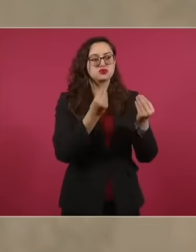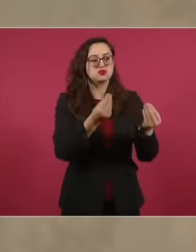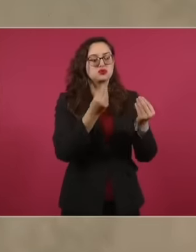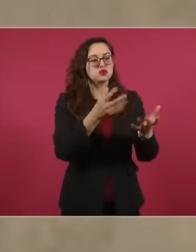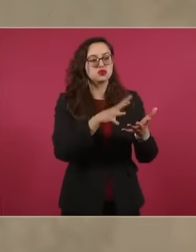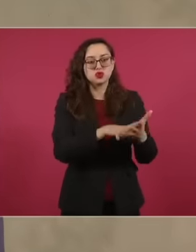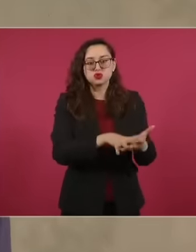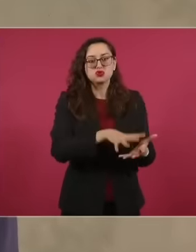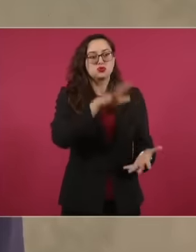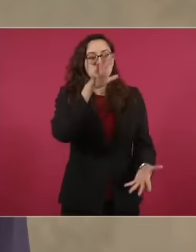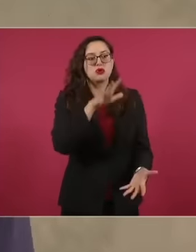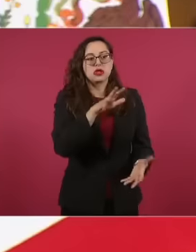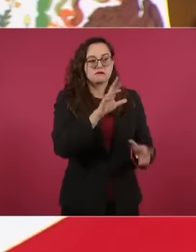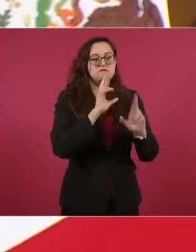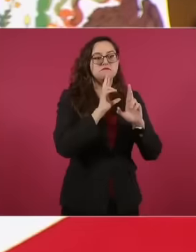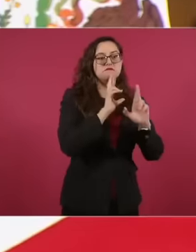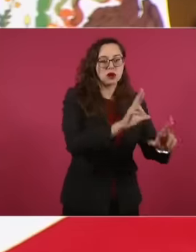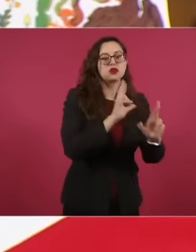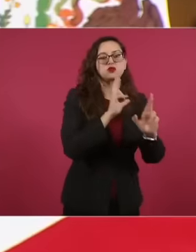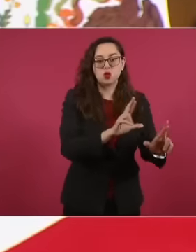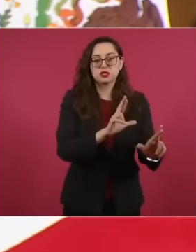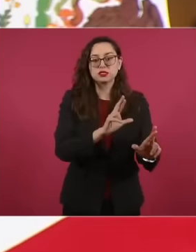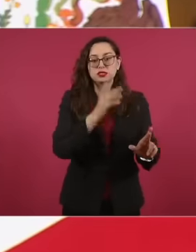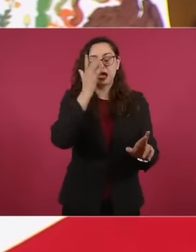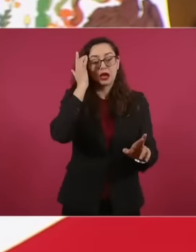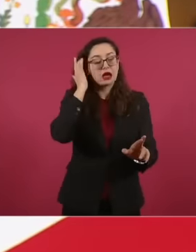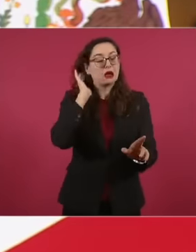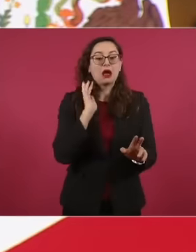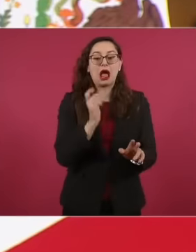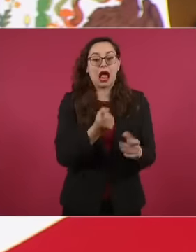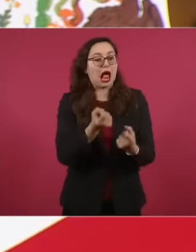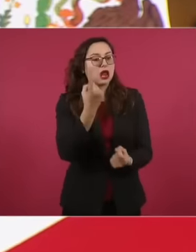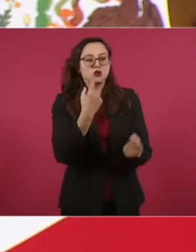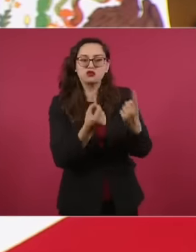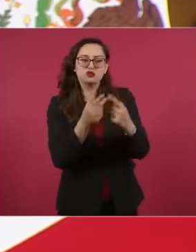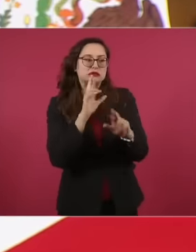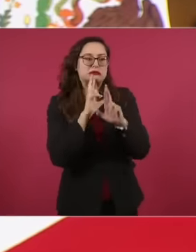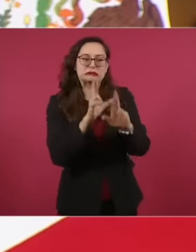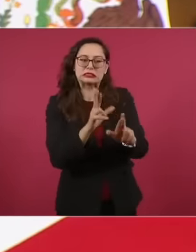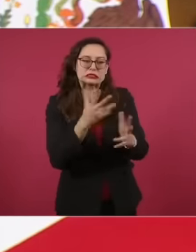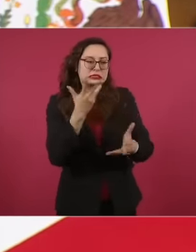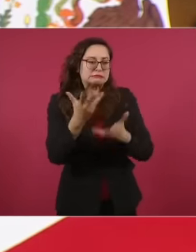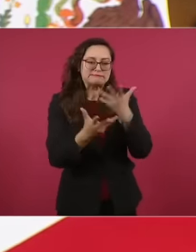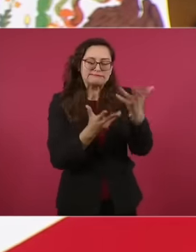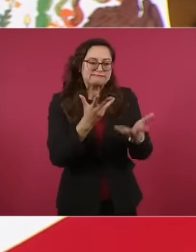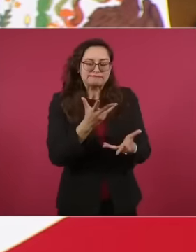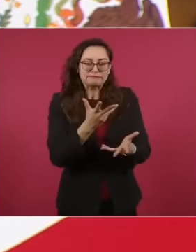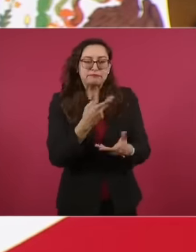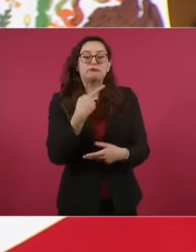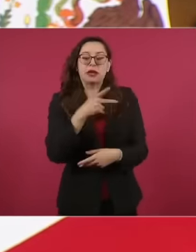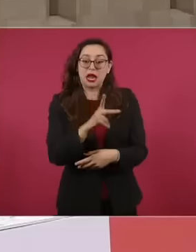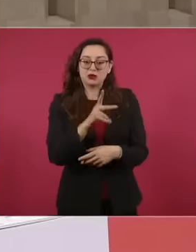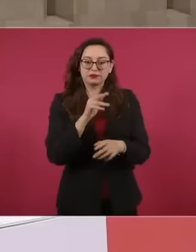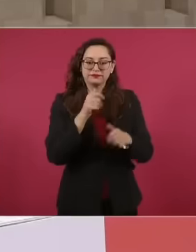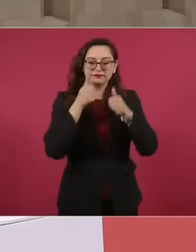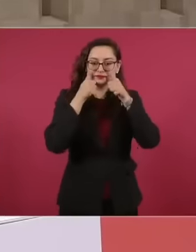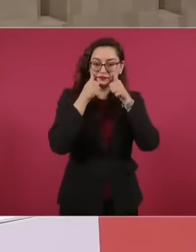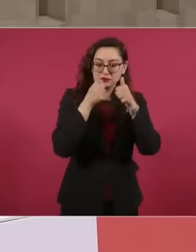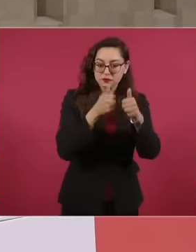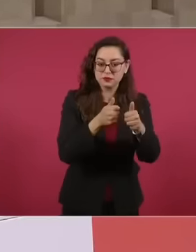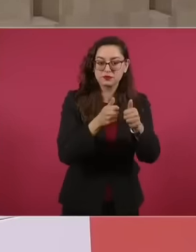todas, todos, cuando menos, se les escuchó y se les trató con respeto. Estamos